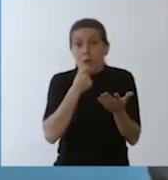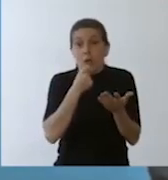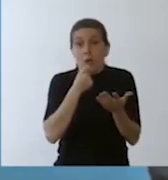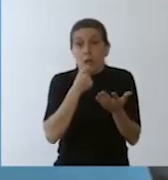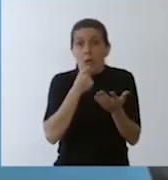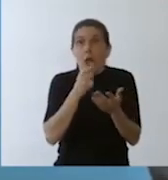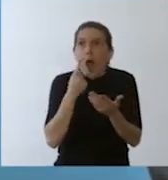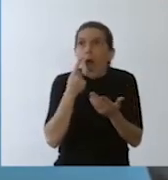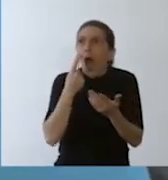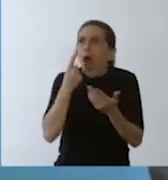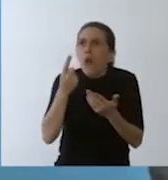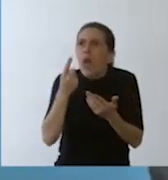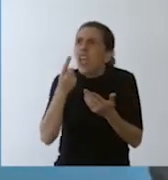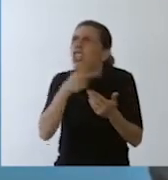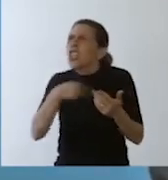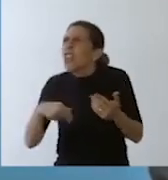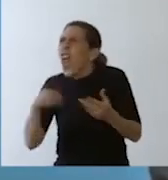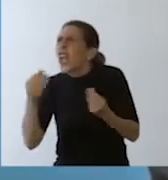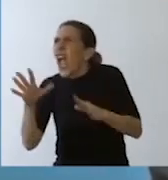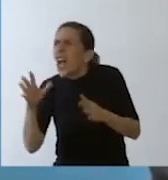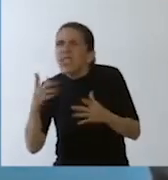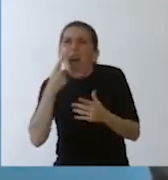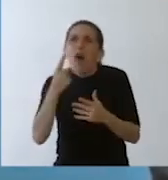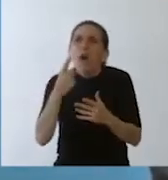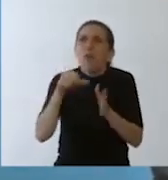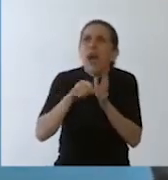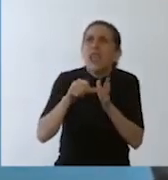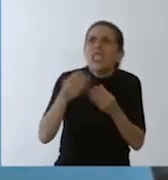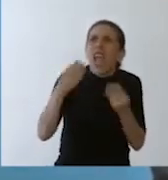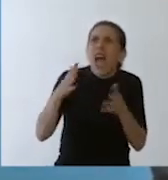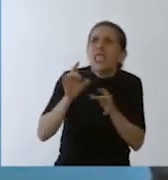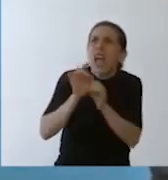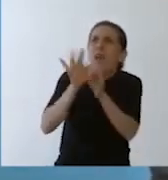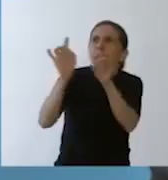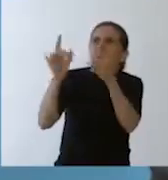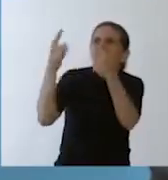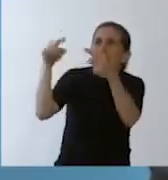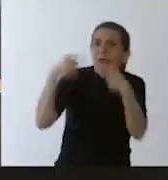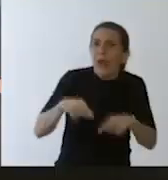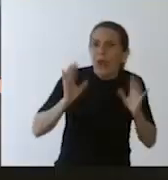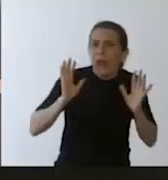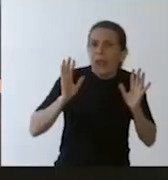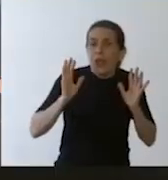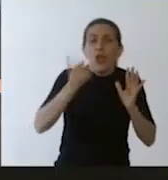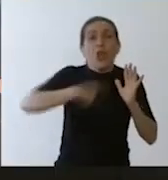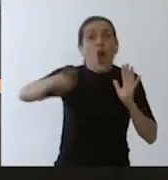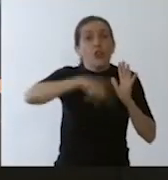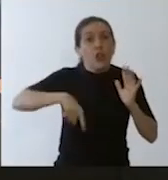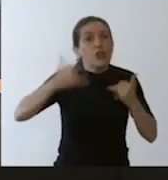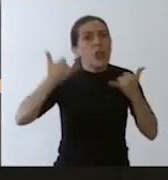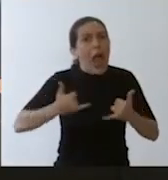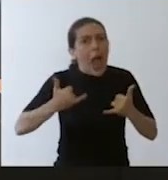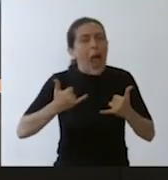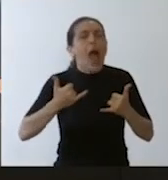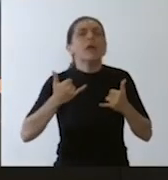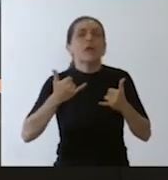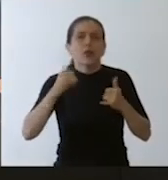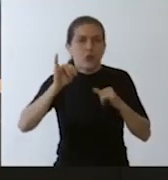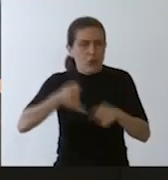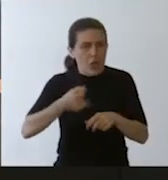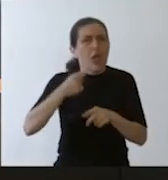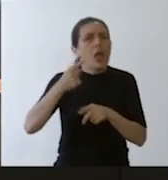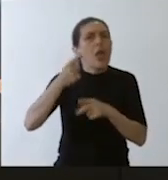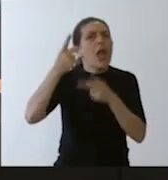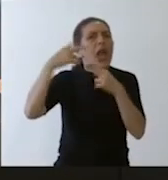mirando lo que están haciendo países en diferentes situaciones epidemiológicas. Nosotros tenemos casos importados